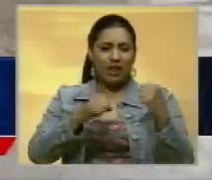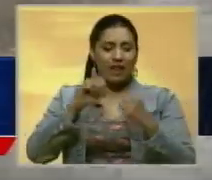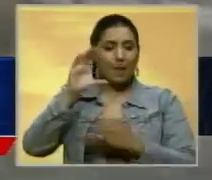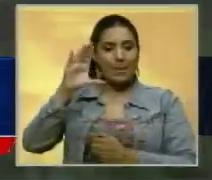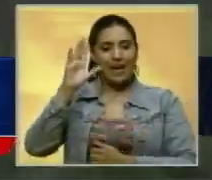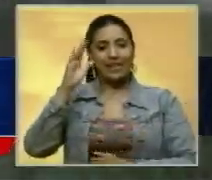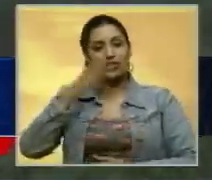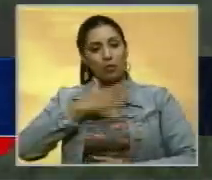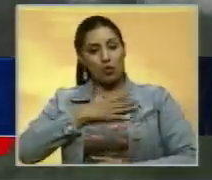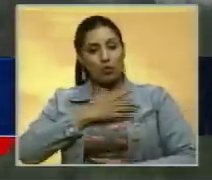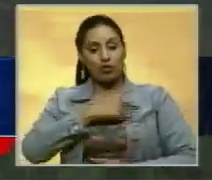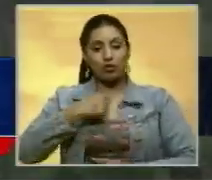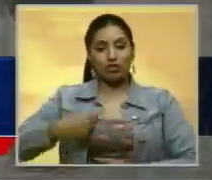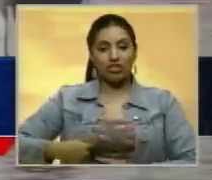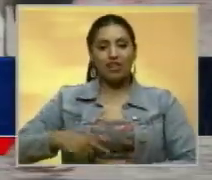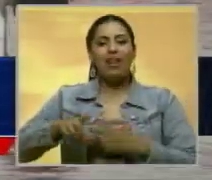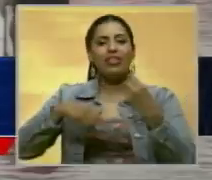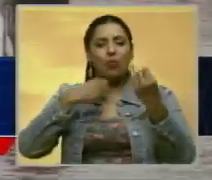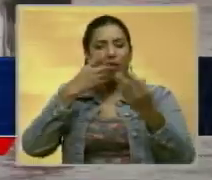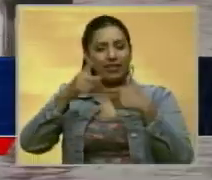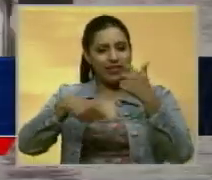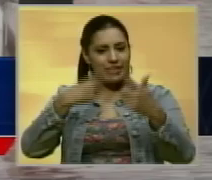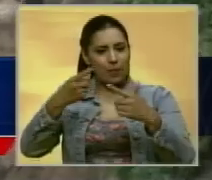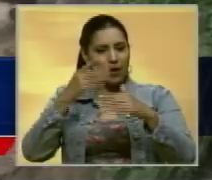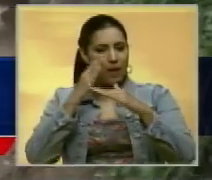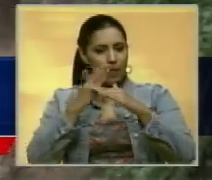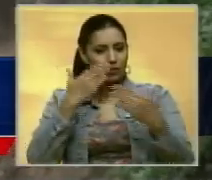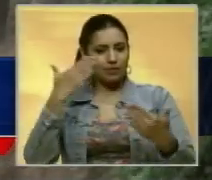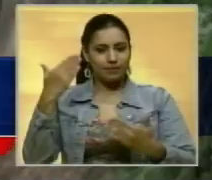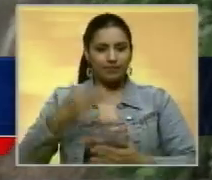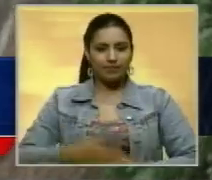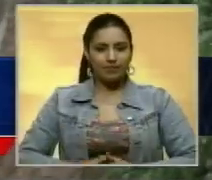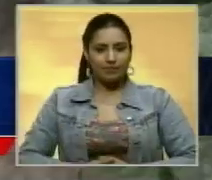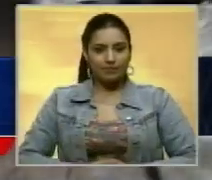país asiático. Al regreso les damos todos los detalles de esta información.